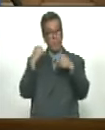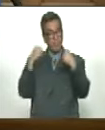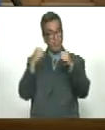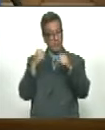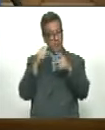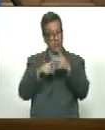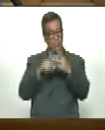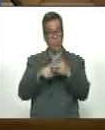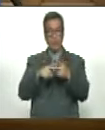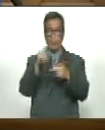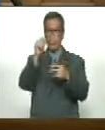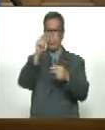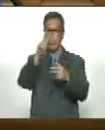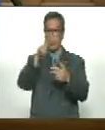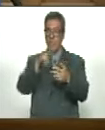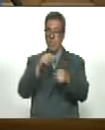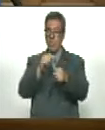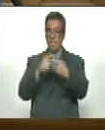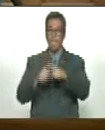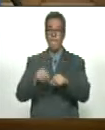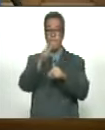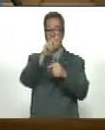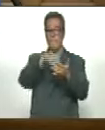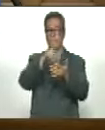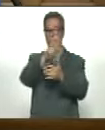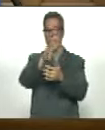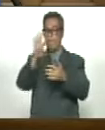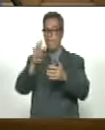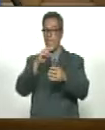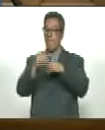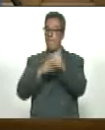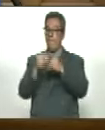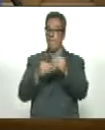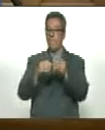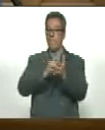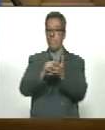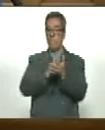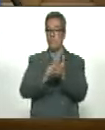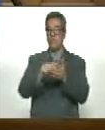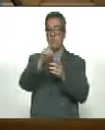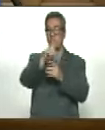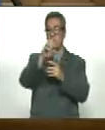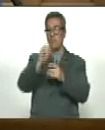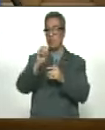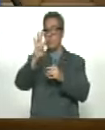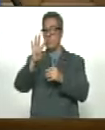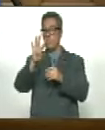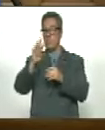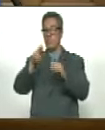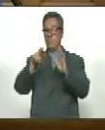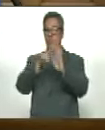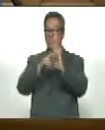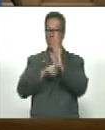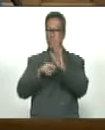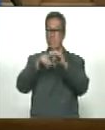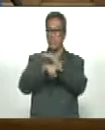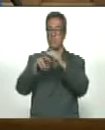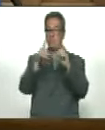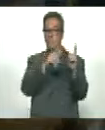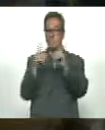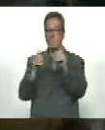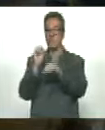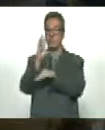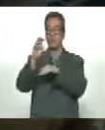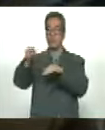económico financiero 2024, de conformidad con lo establecido en el artículo 104 del Reglamento Interior y